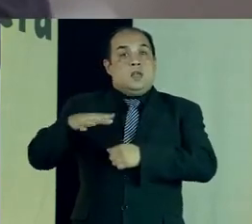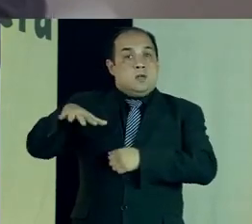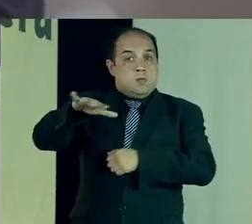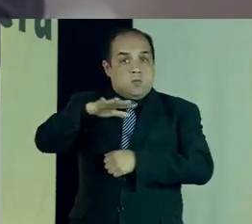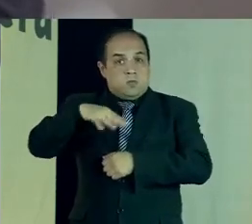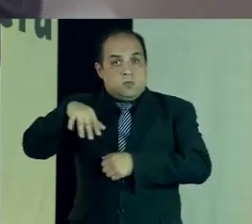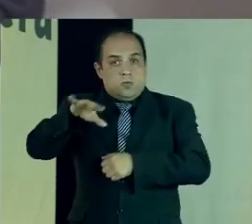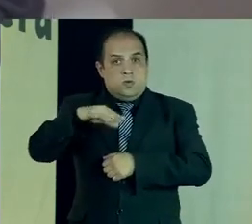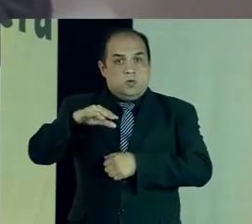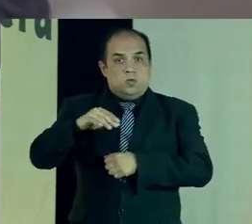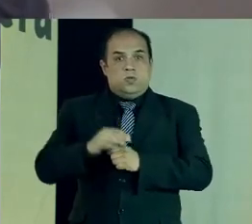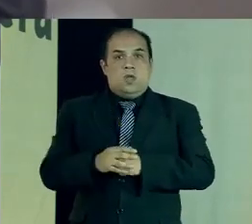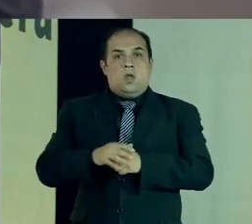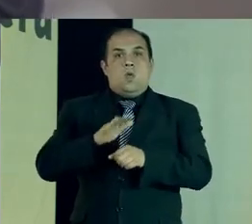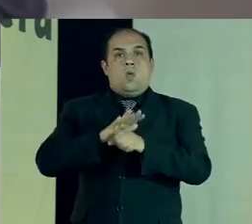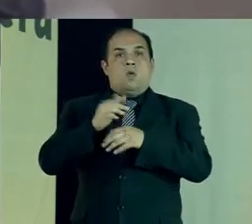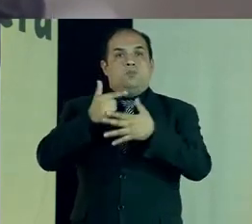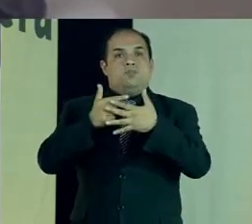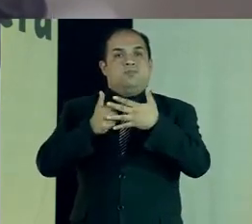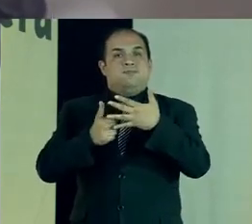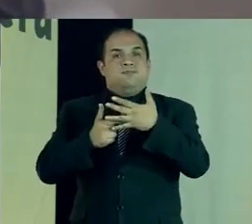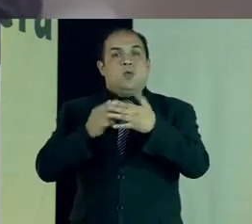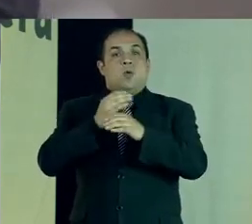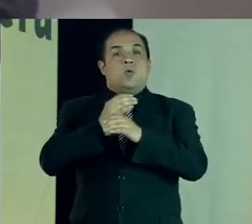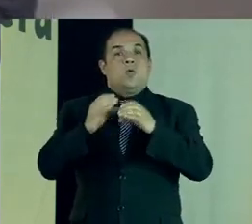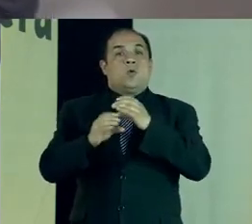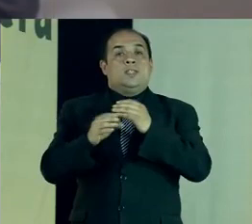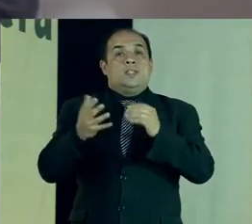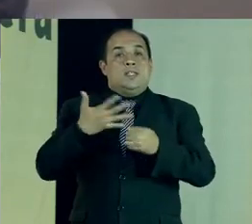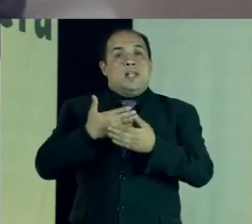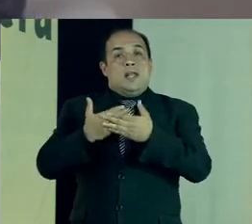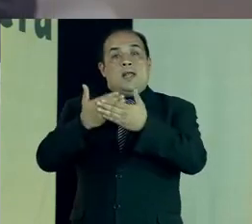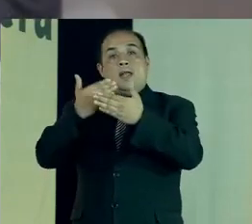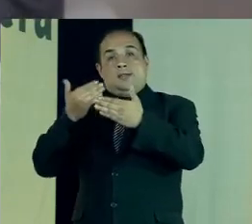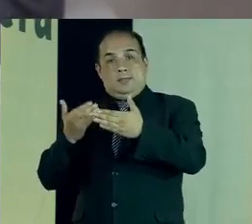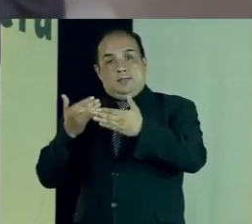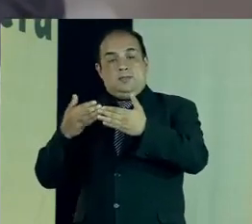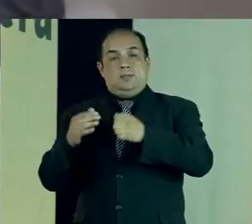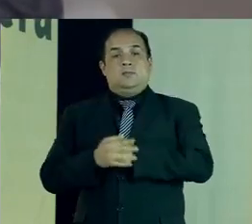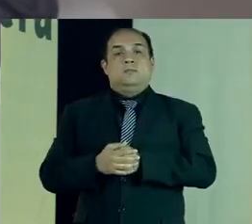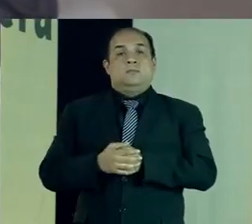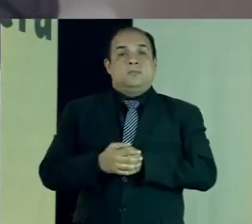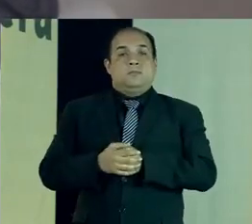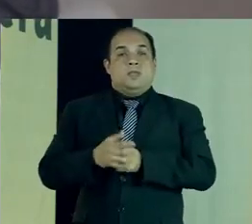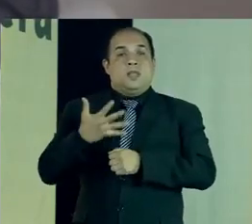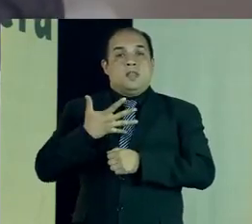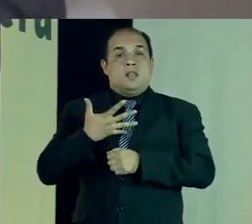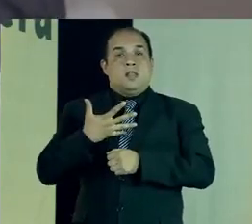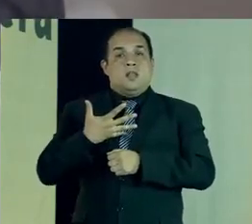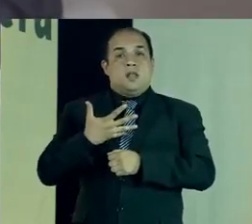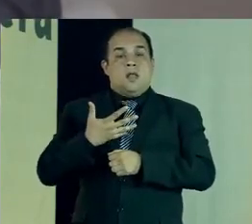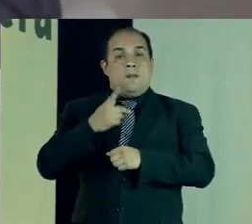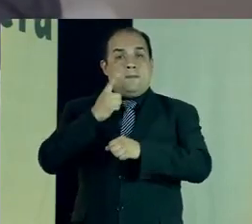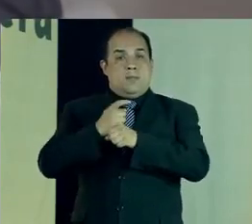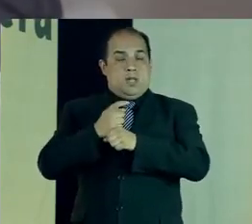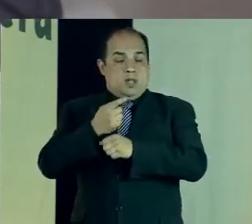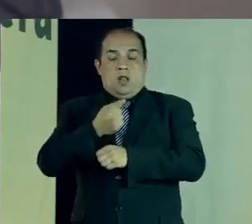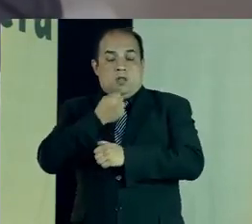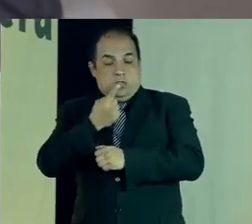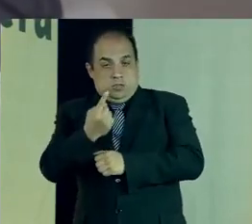los elementos que están detrás y detrás se va desde las realidades de la primera infancia